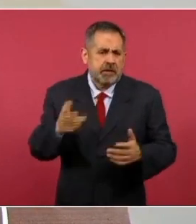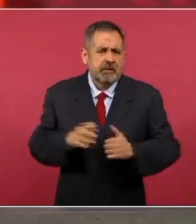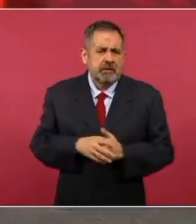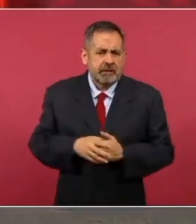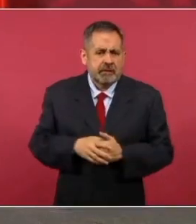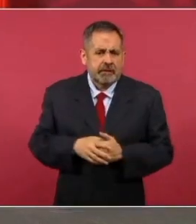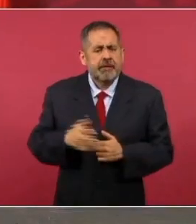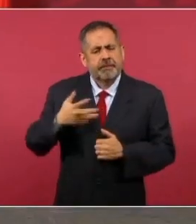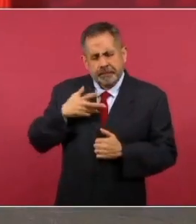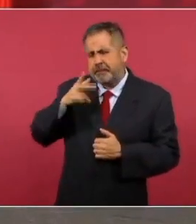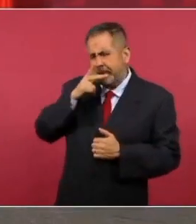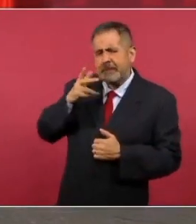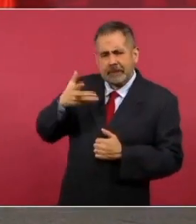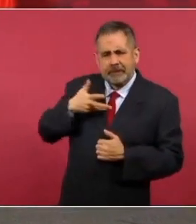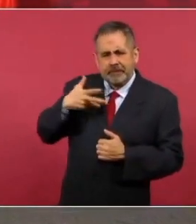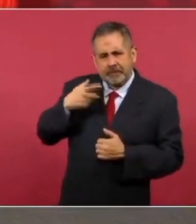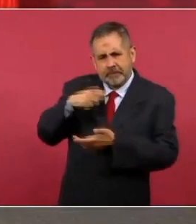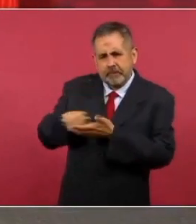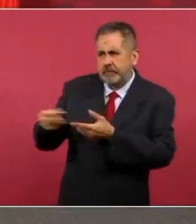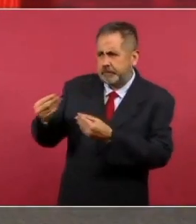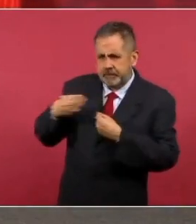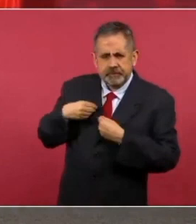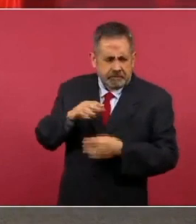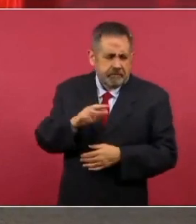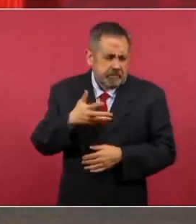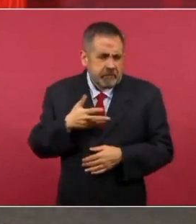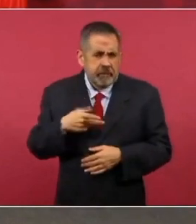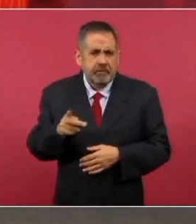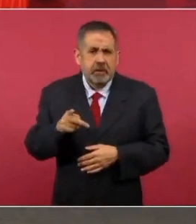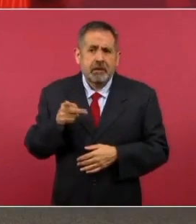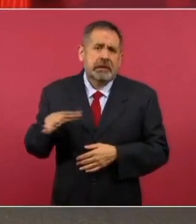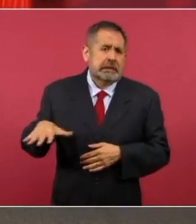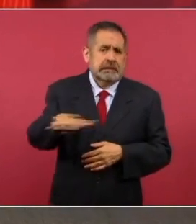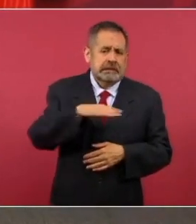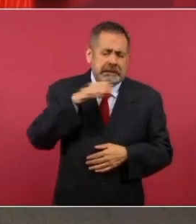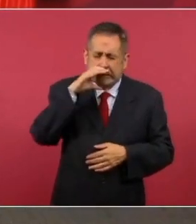Sí tenían mi papá para comprarme los zapatos, pero hay mucho calor